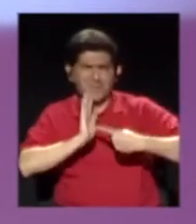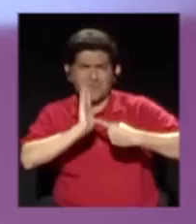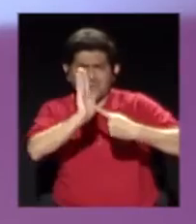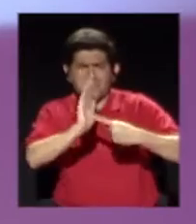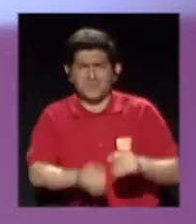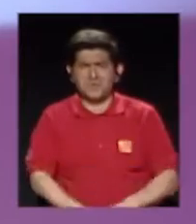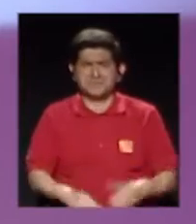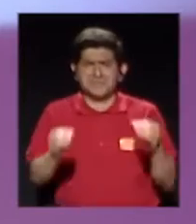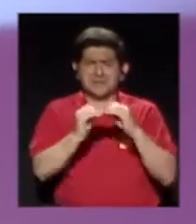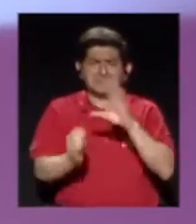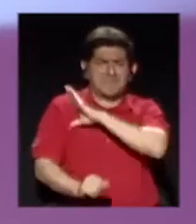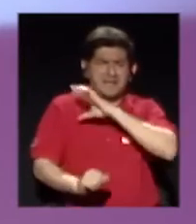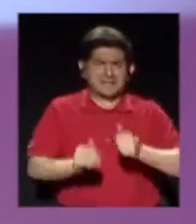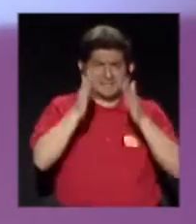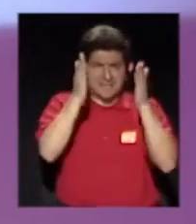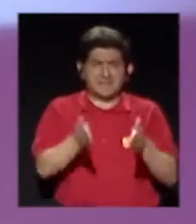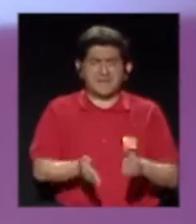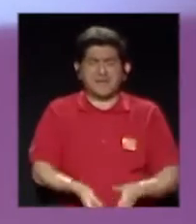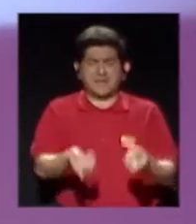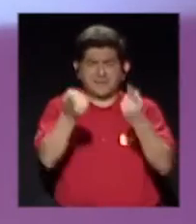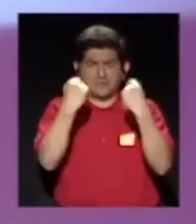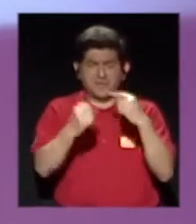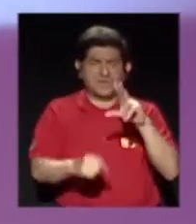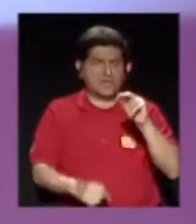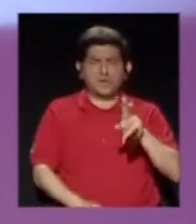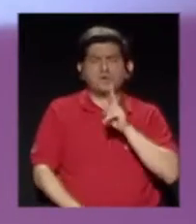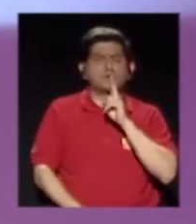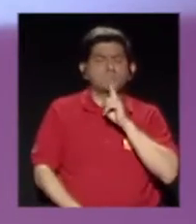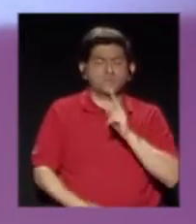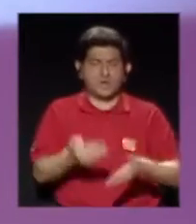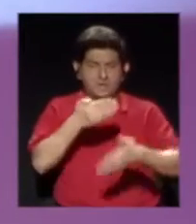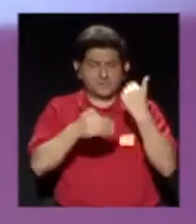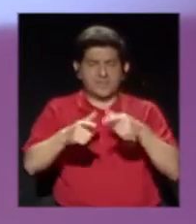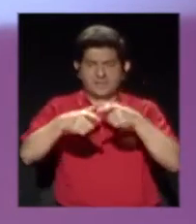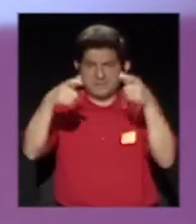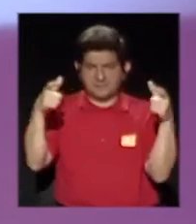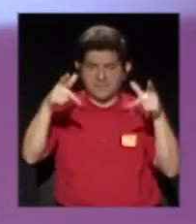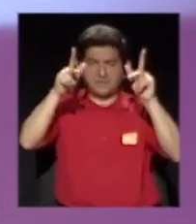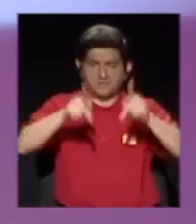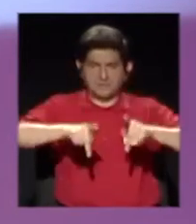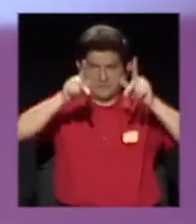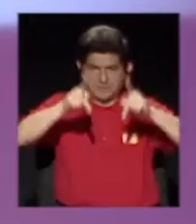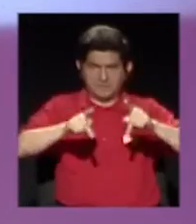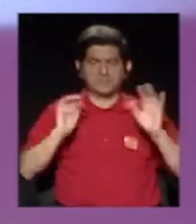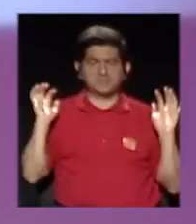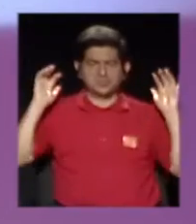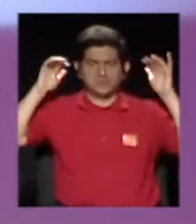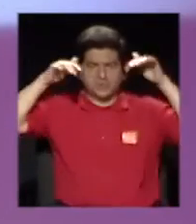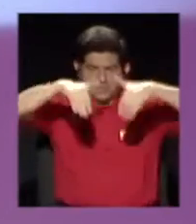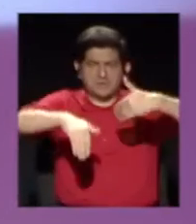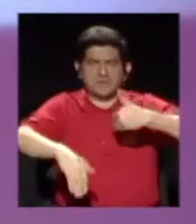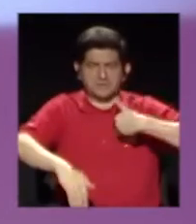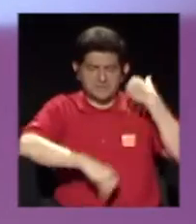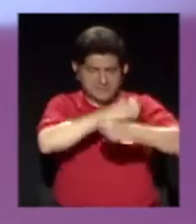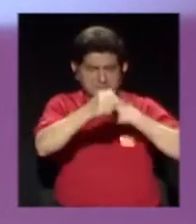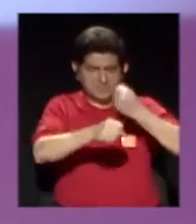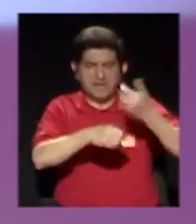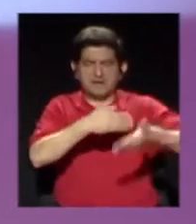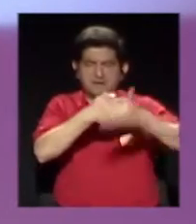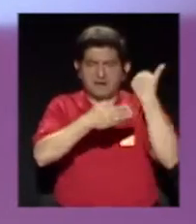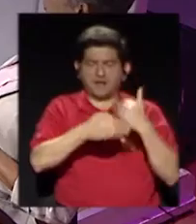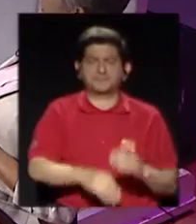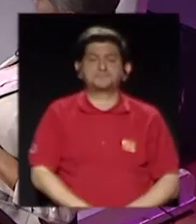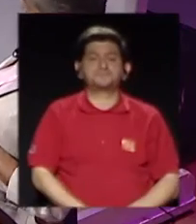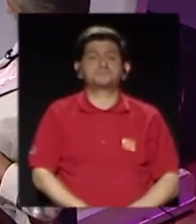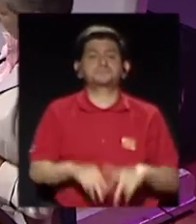que están viniendo más salvadoreños que hondureños que era la mayoría de los de los migrantes que tenían el año pasado vamos